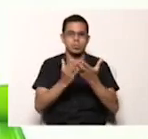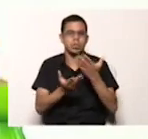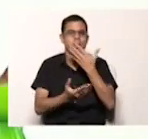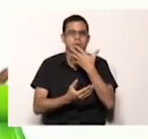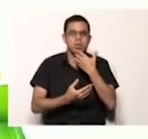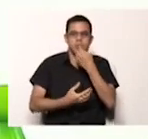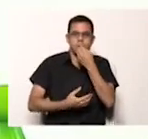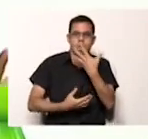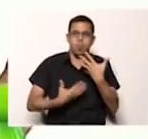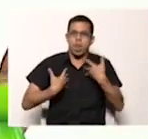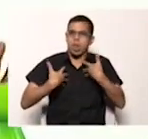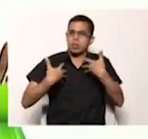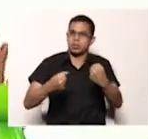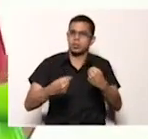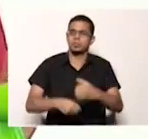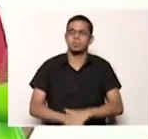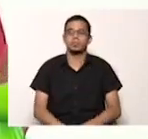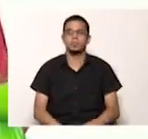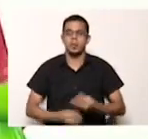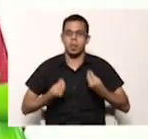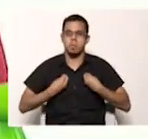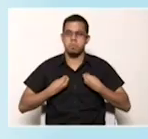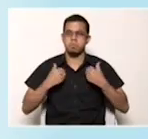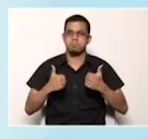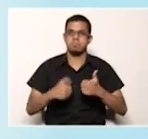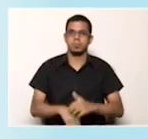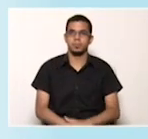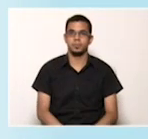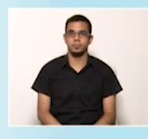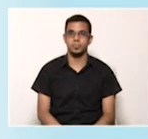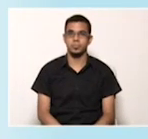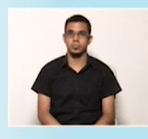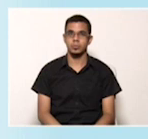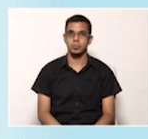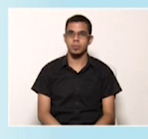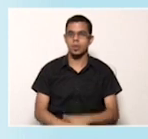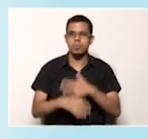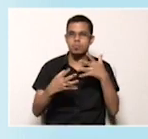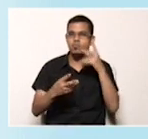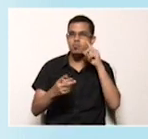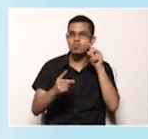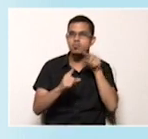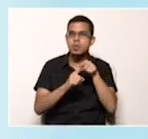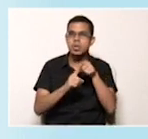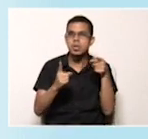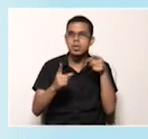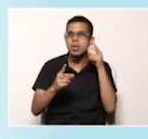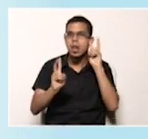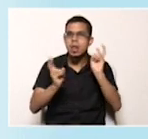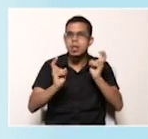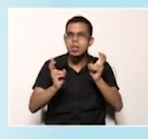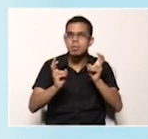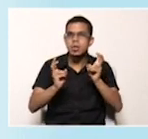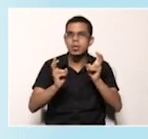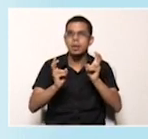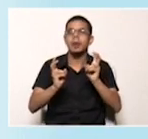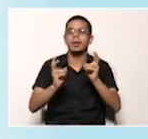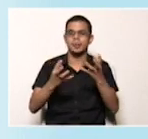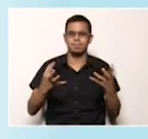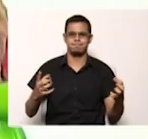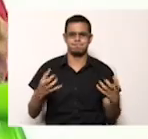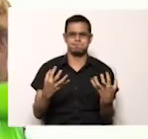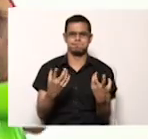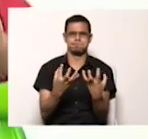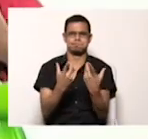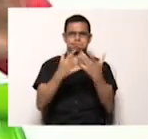bien. Tenemos también, vamos a hablar del tema generador, que es calentamiento global y cambio climático, algo